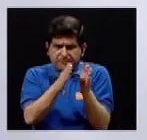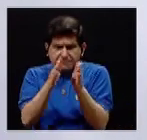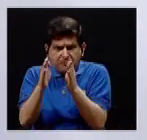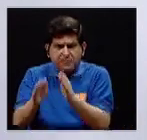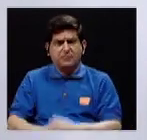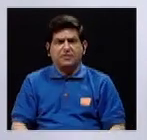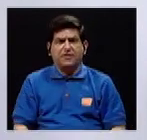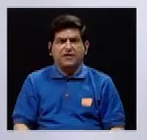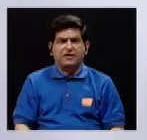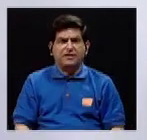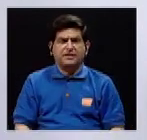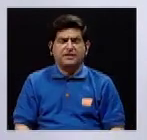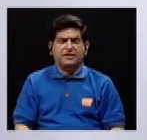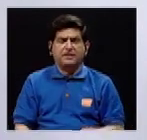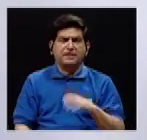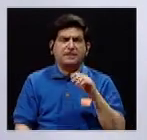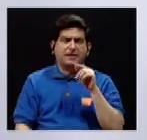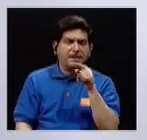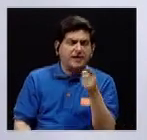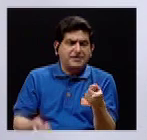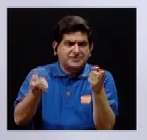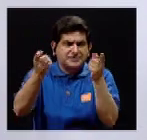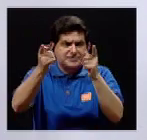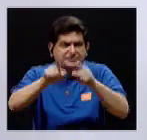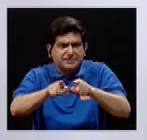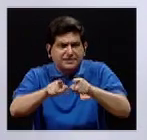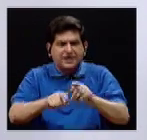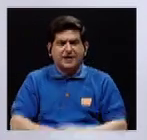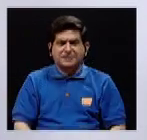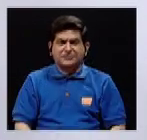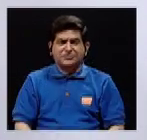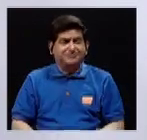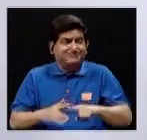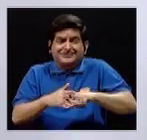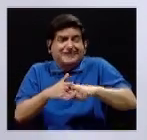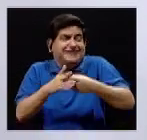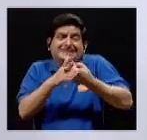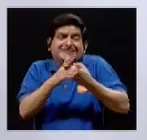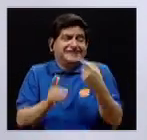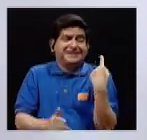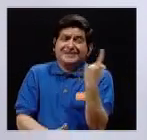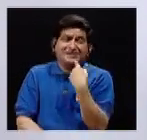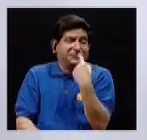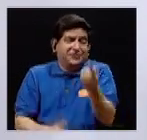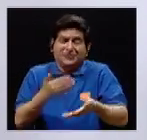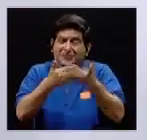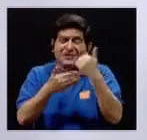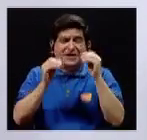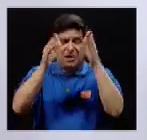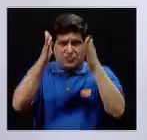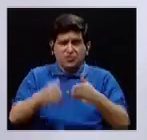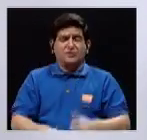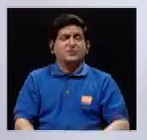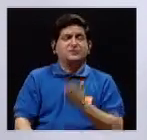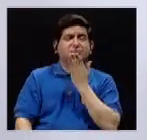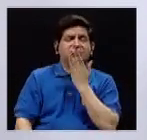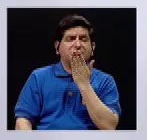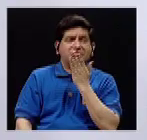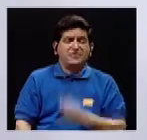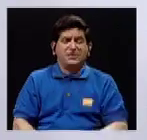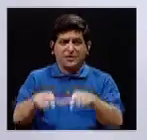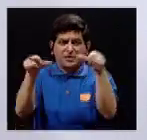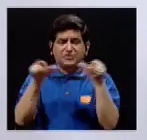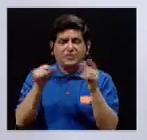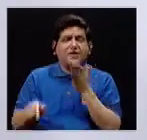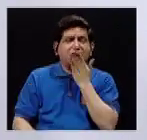de eh con una con una formación muy incipiente porque esto está comenzando Como le digo con maestros indígenas en la